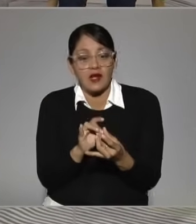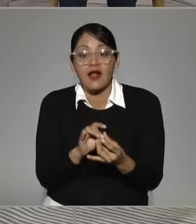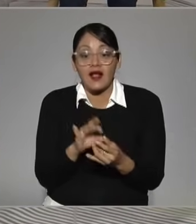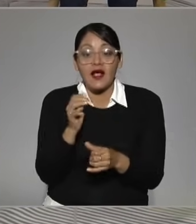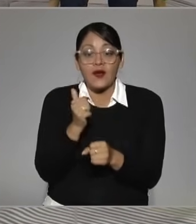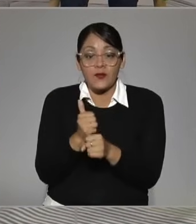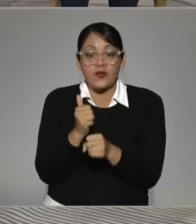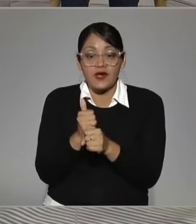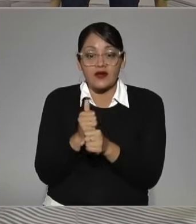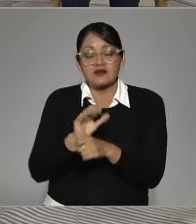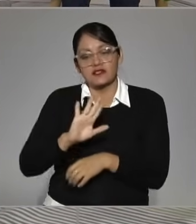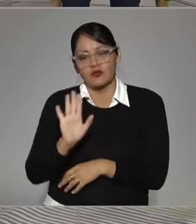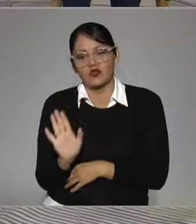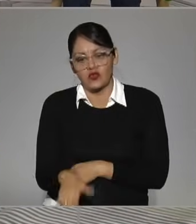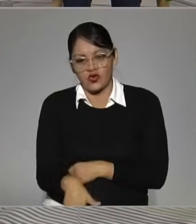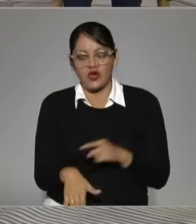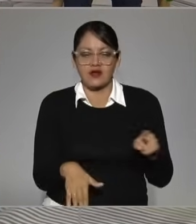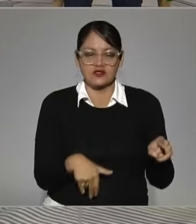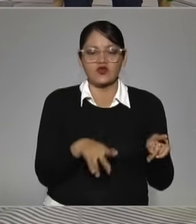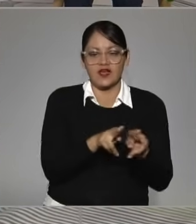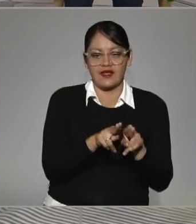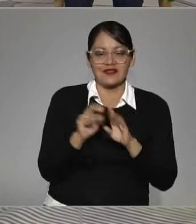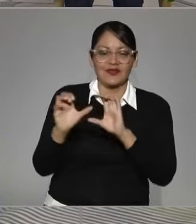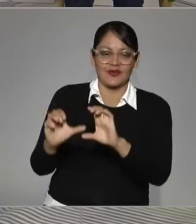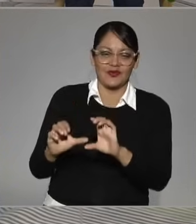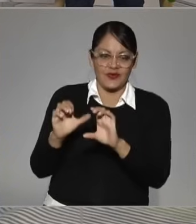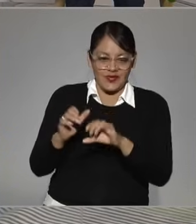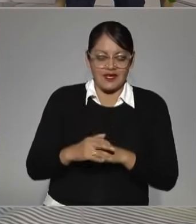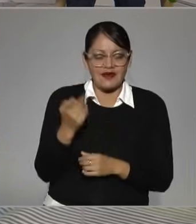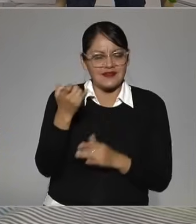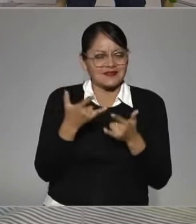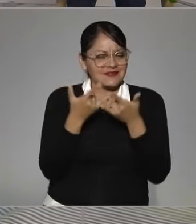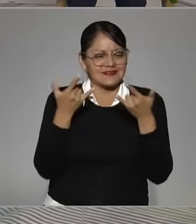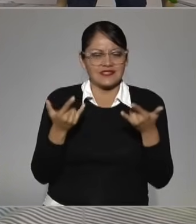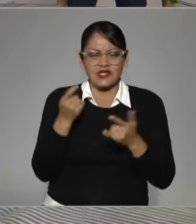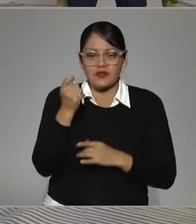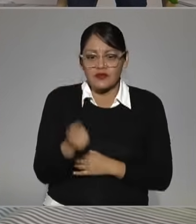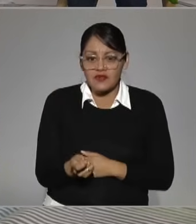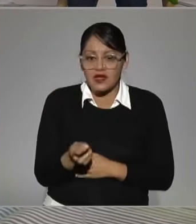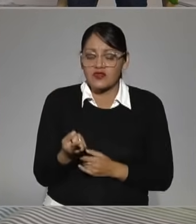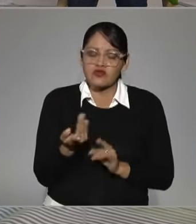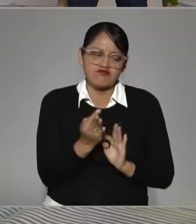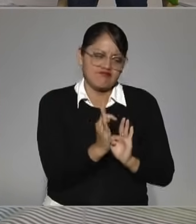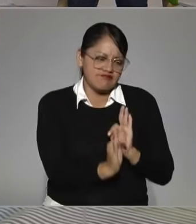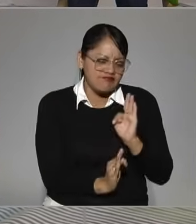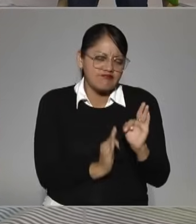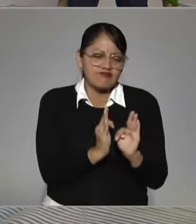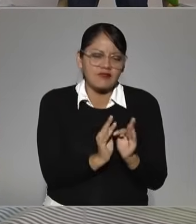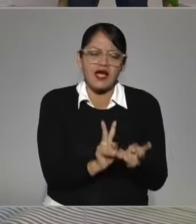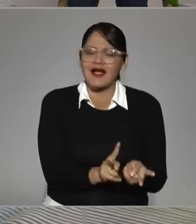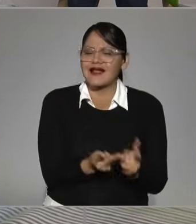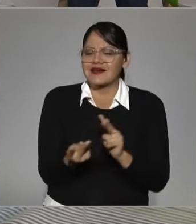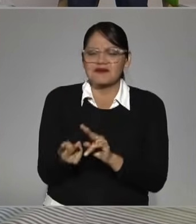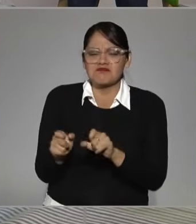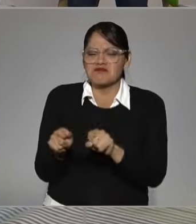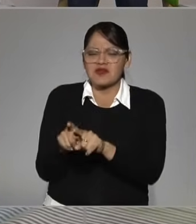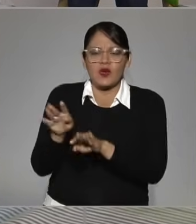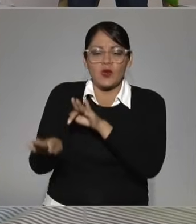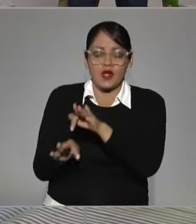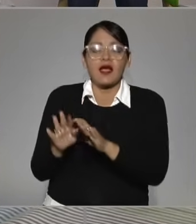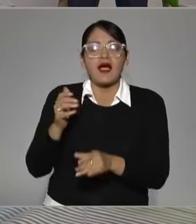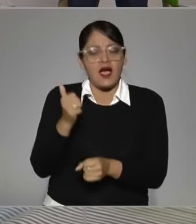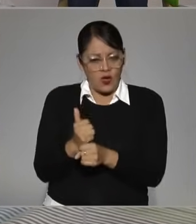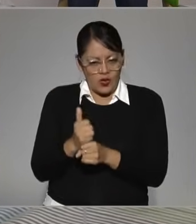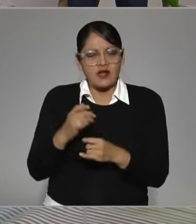se fue de la mejor manera. Es una historia en donde lo que das, recibes. ¿Qué hacemos los abuelos? Sí consentimos,